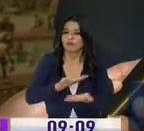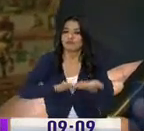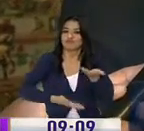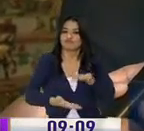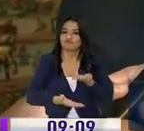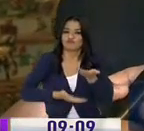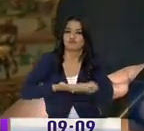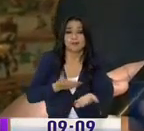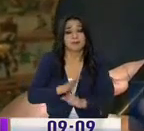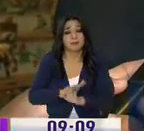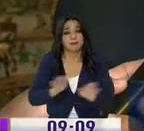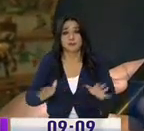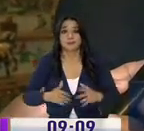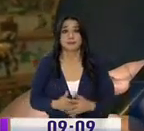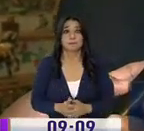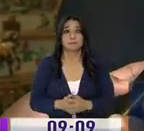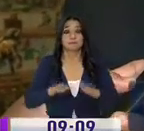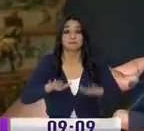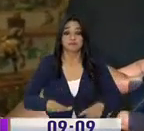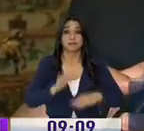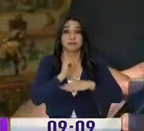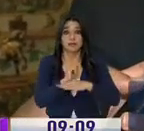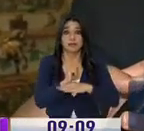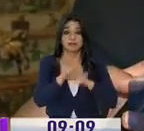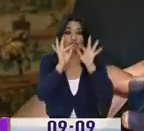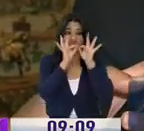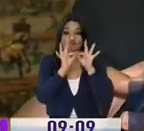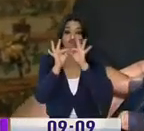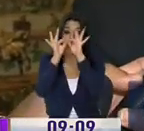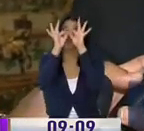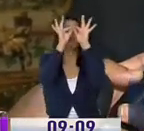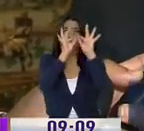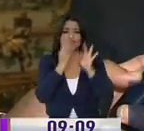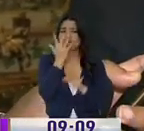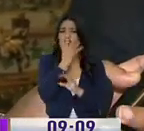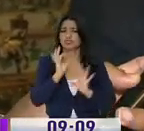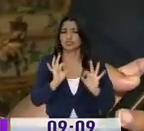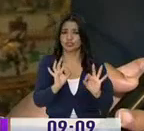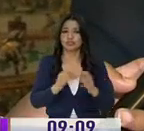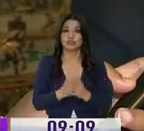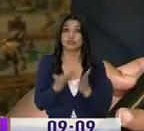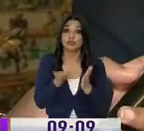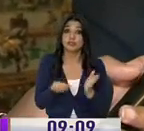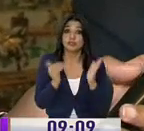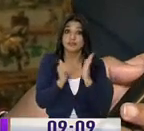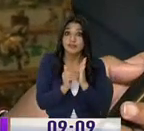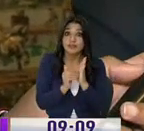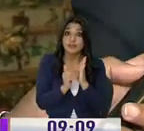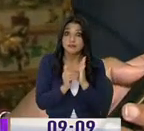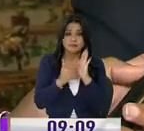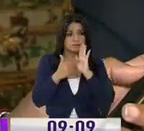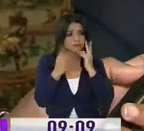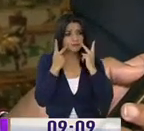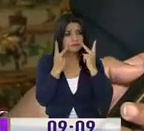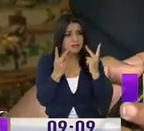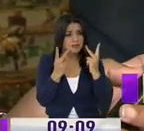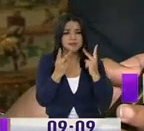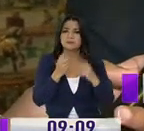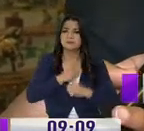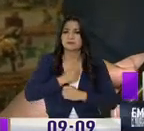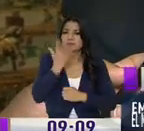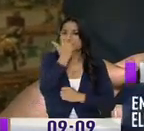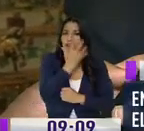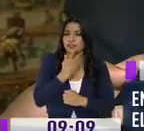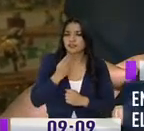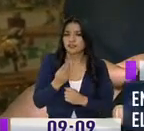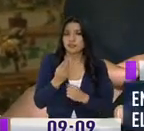lo que hicimos justamente en el convento de Carmen Bajo es venir y restaurar el convento de forma tal que volver a poner el Estado, el convento, de